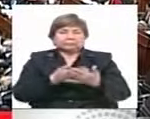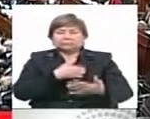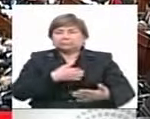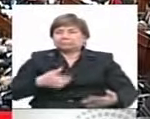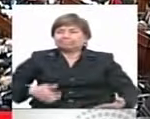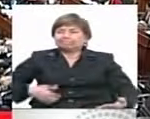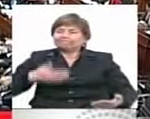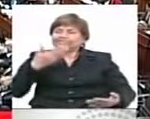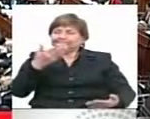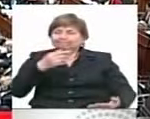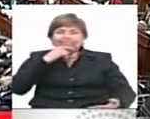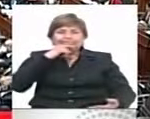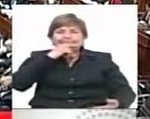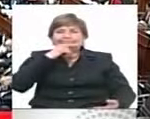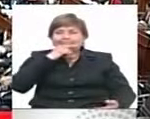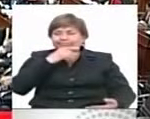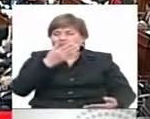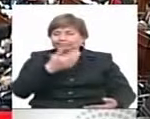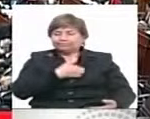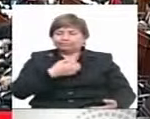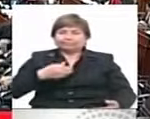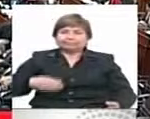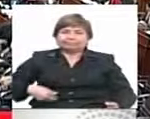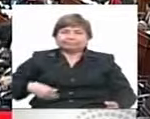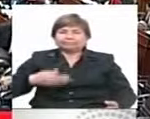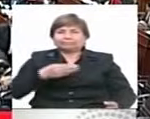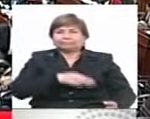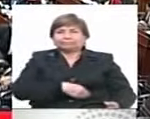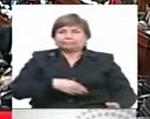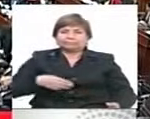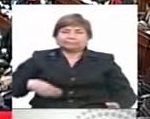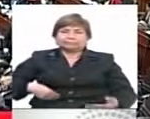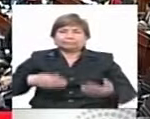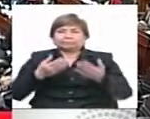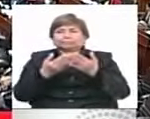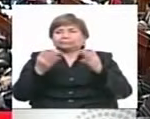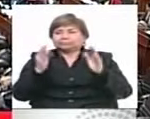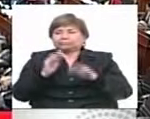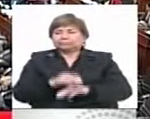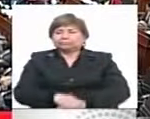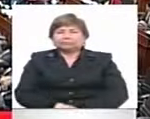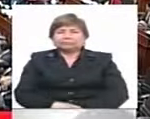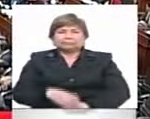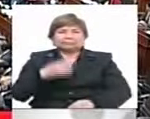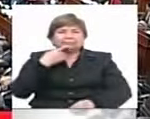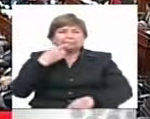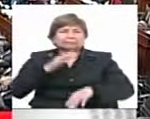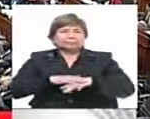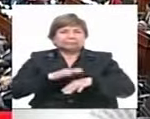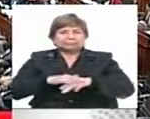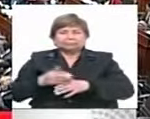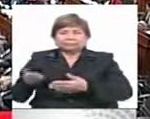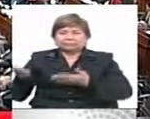Señora presidenta, señora primer ministro, señor ministro de Educación, quiero decirle que traigo